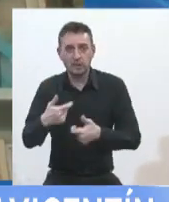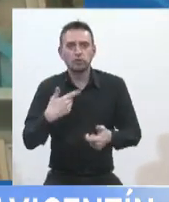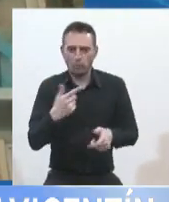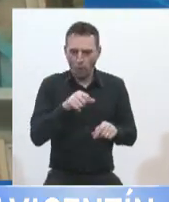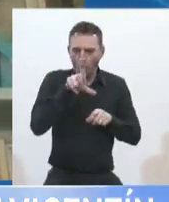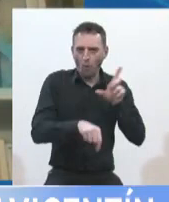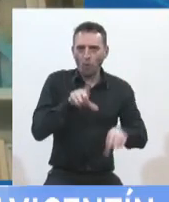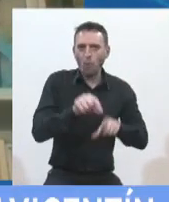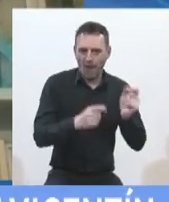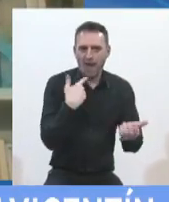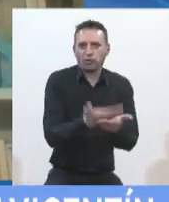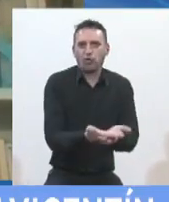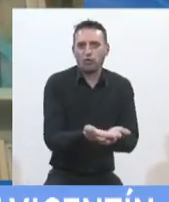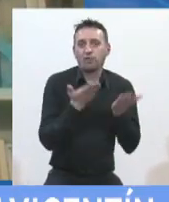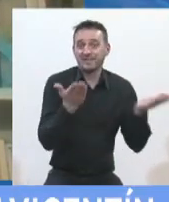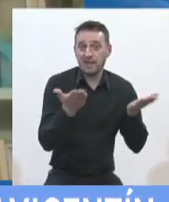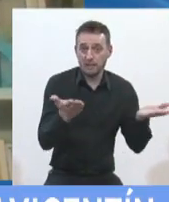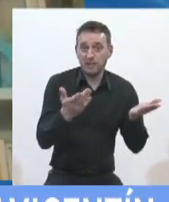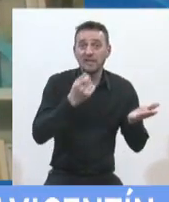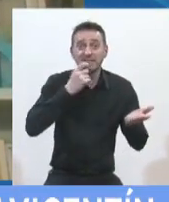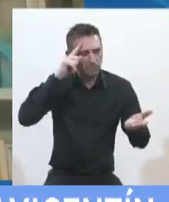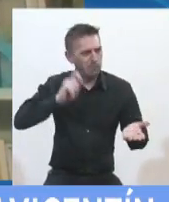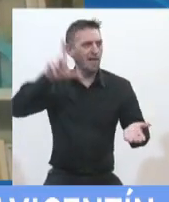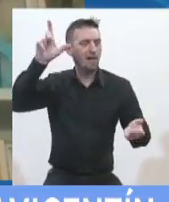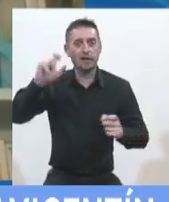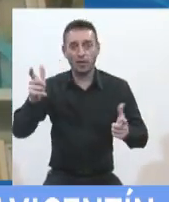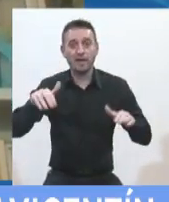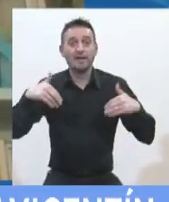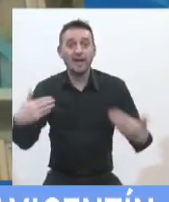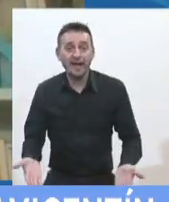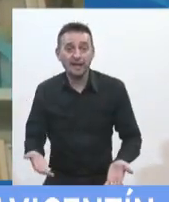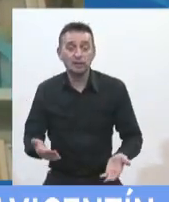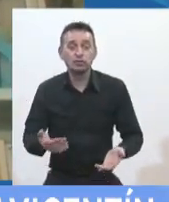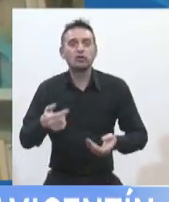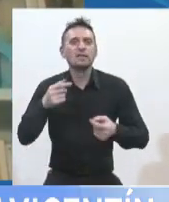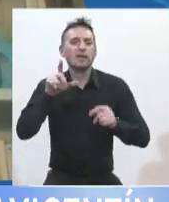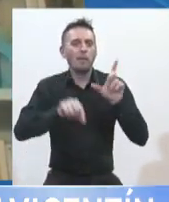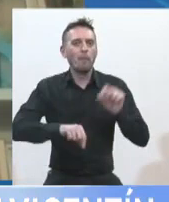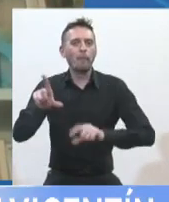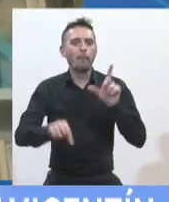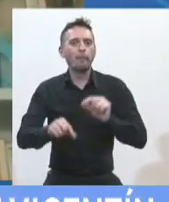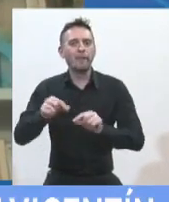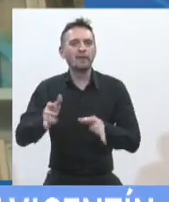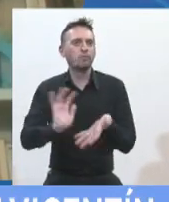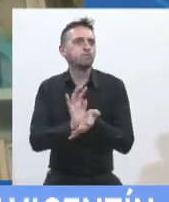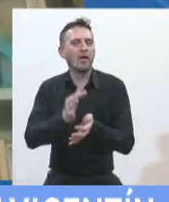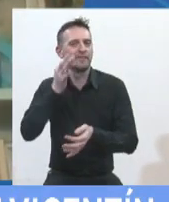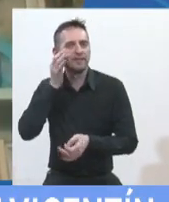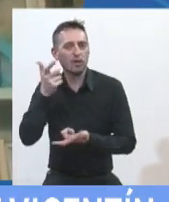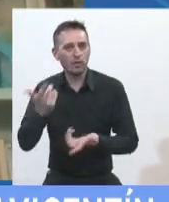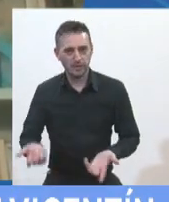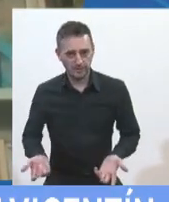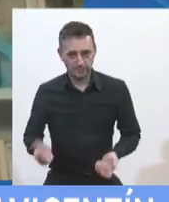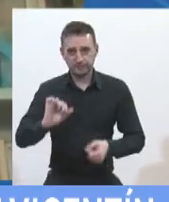ser más barato en el producto que ofrece si uno no es más eficiente entonces no puede ser precio testigo qué es lo que le pasa a muchas empresas públicas